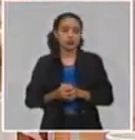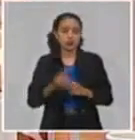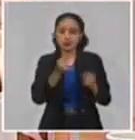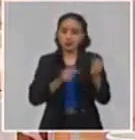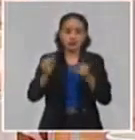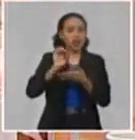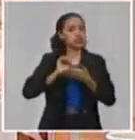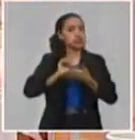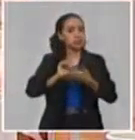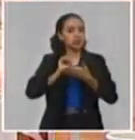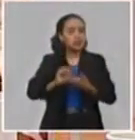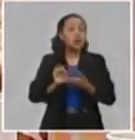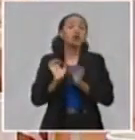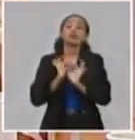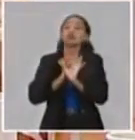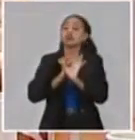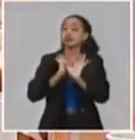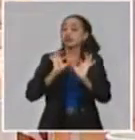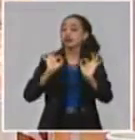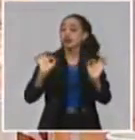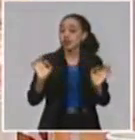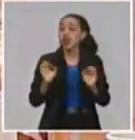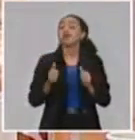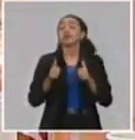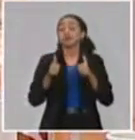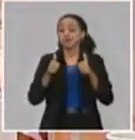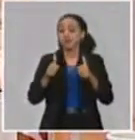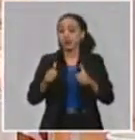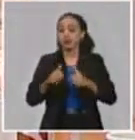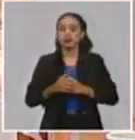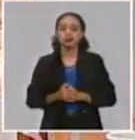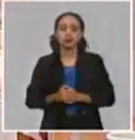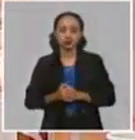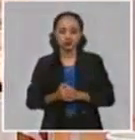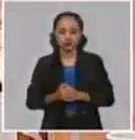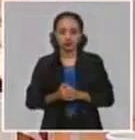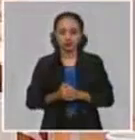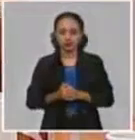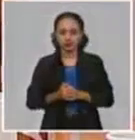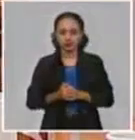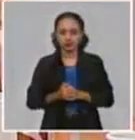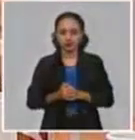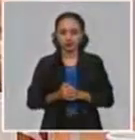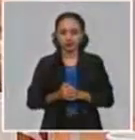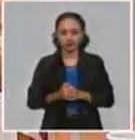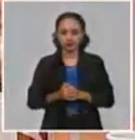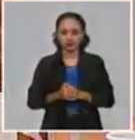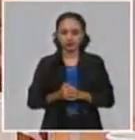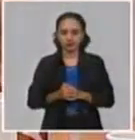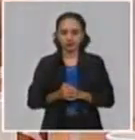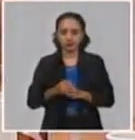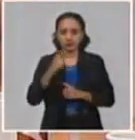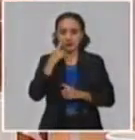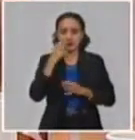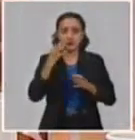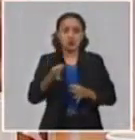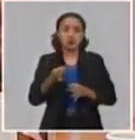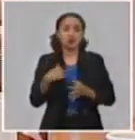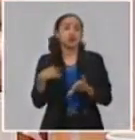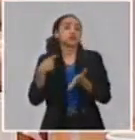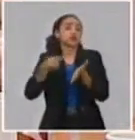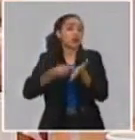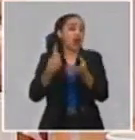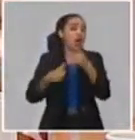servicio tiene que tener una calidad determinada. Si vamos a importar, no es importar por importar,